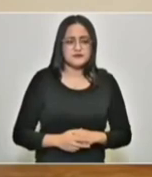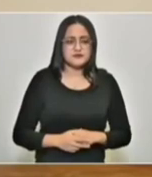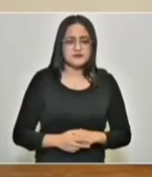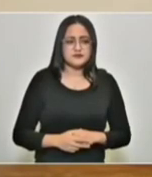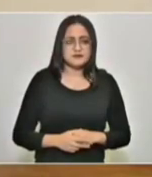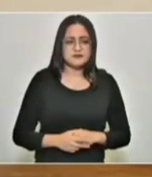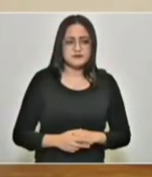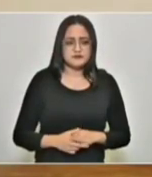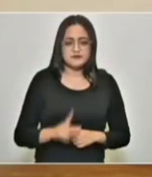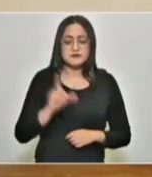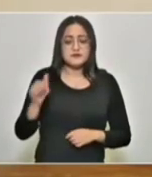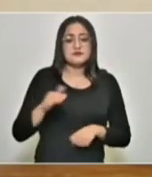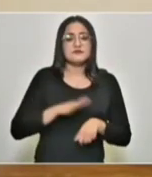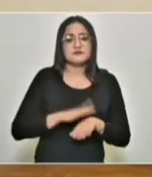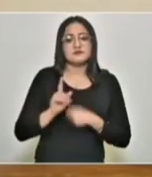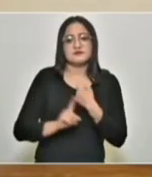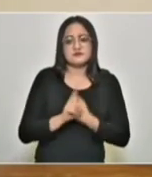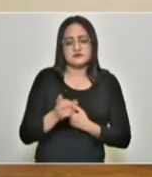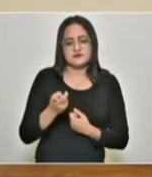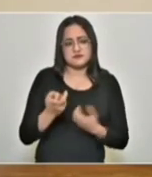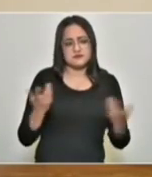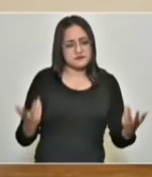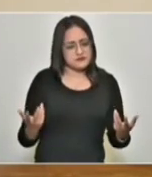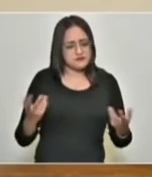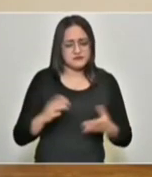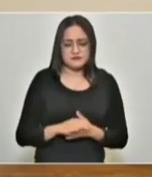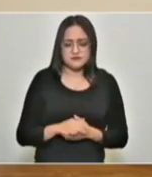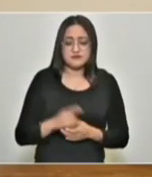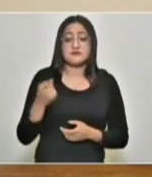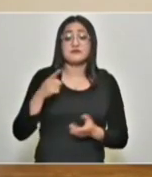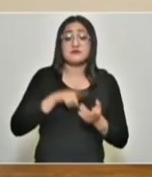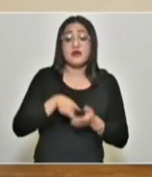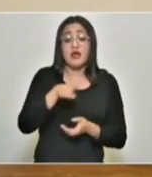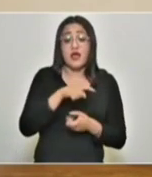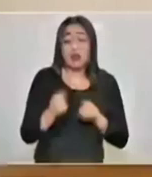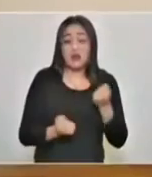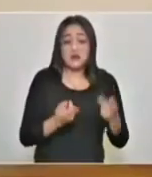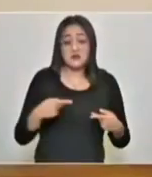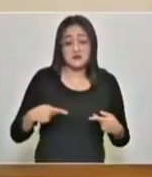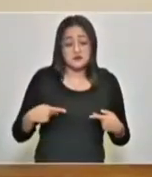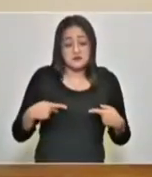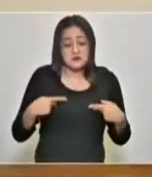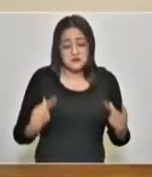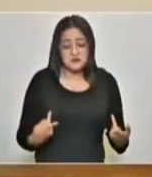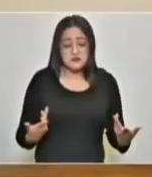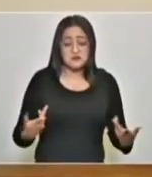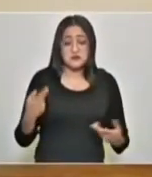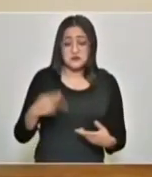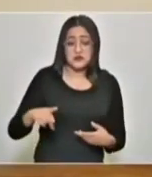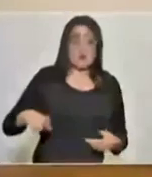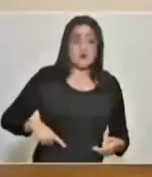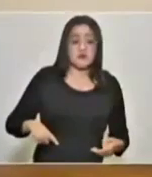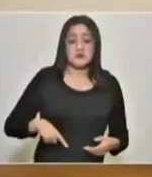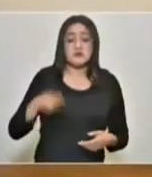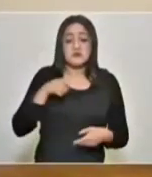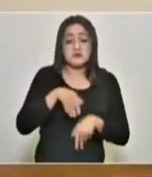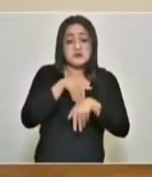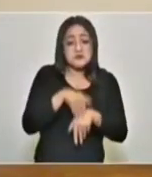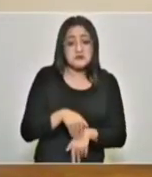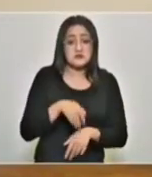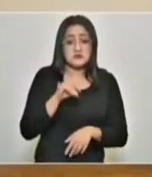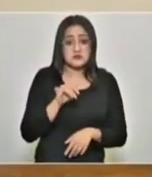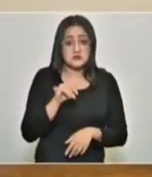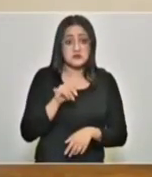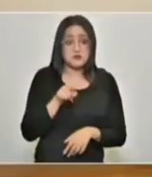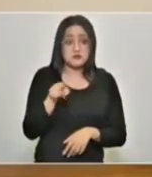Al rato tienen problemas. Los que sean débiles, los gobernantes que entren, estén a punto de